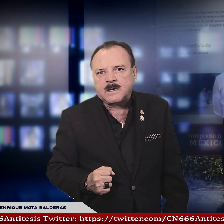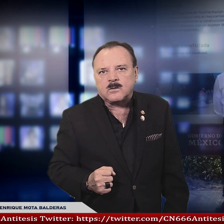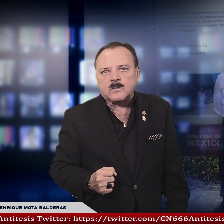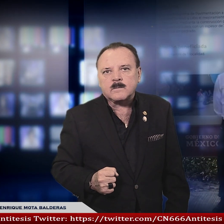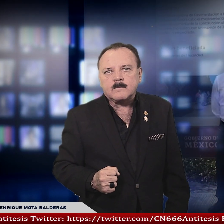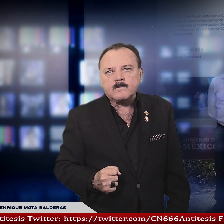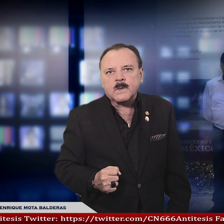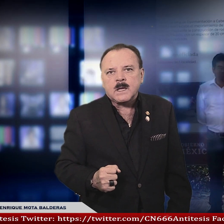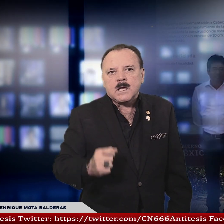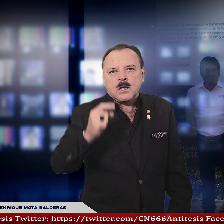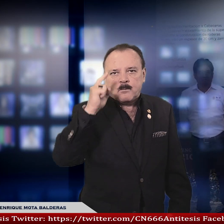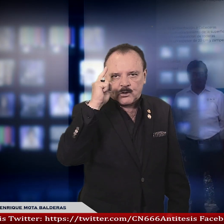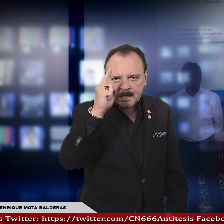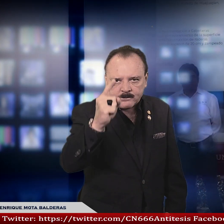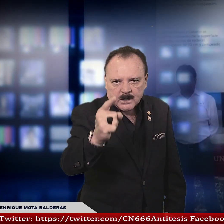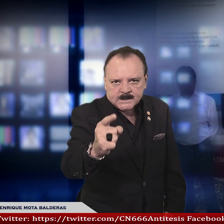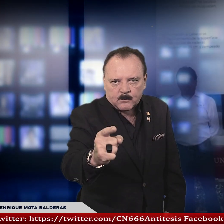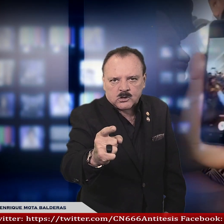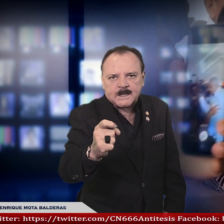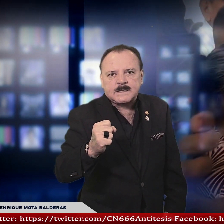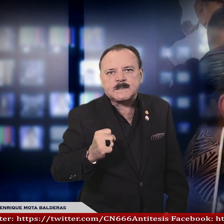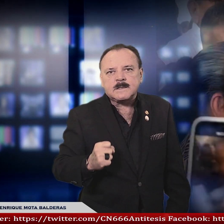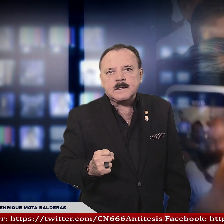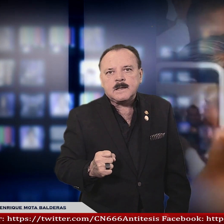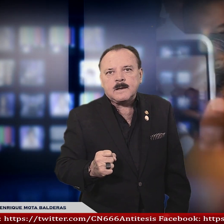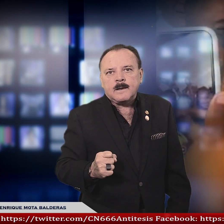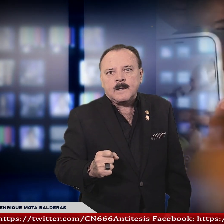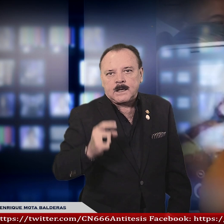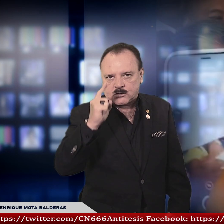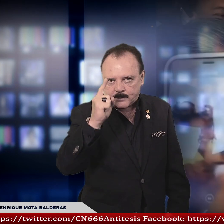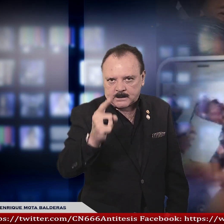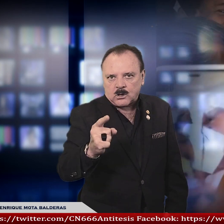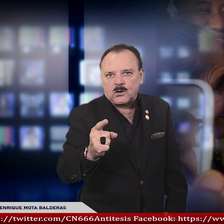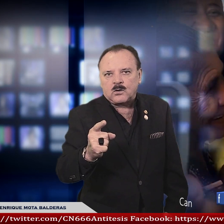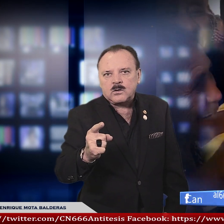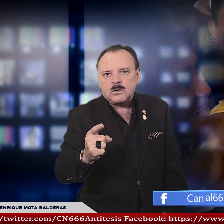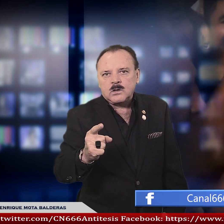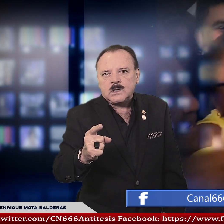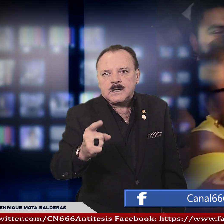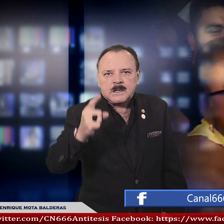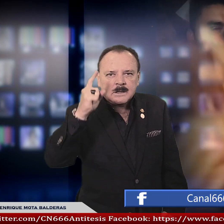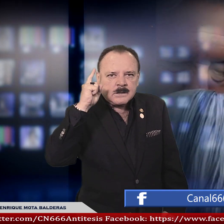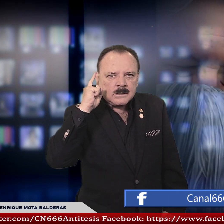de México, poniéndoles motes y sobre todo